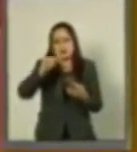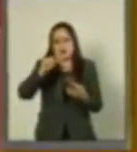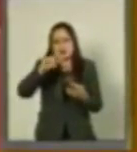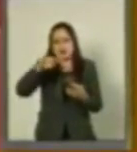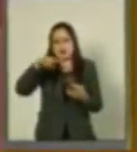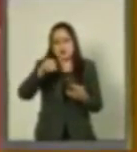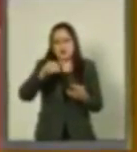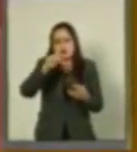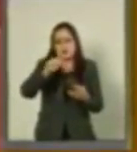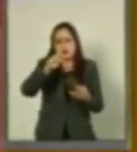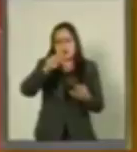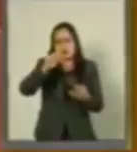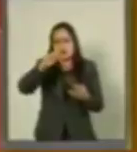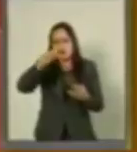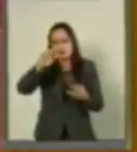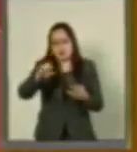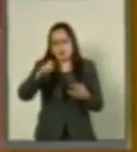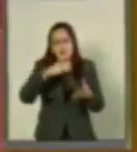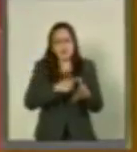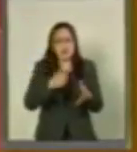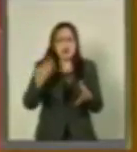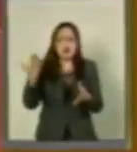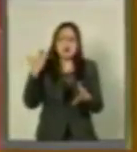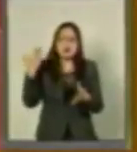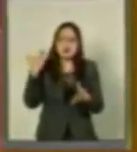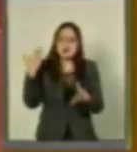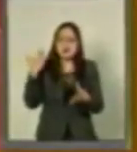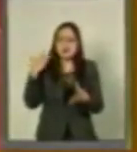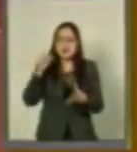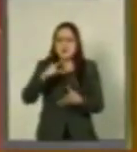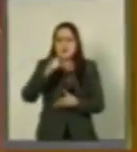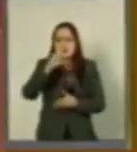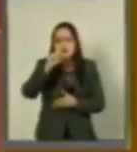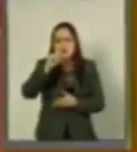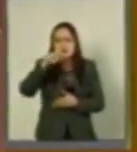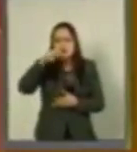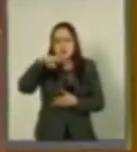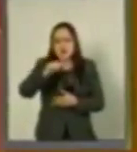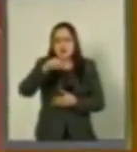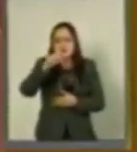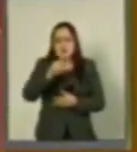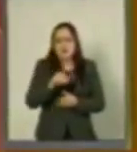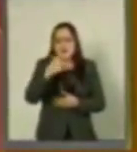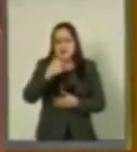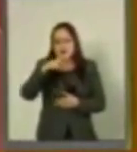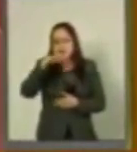Ortuño y recientemente de Armando García González.